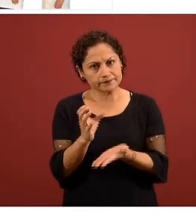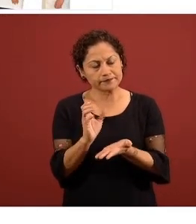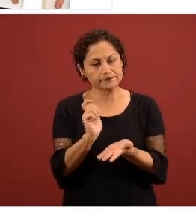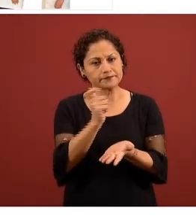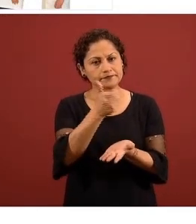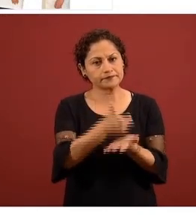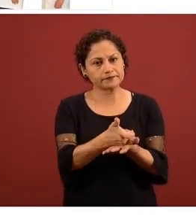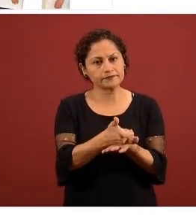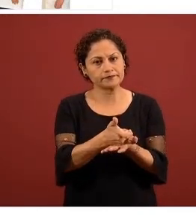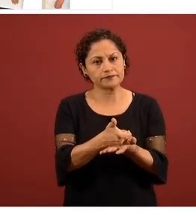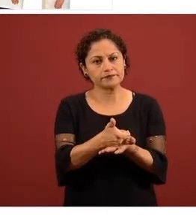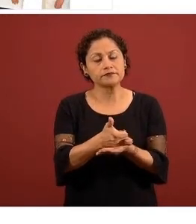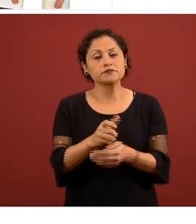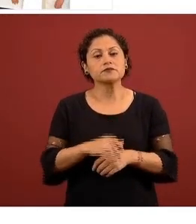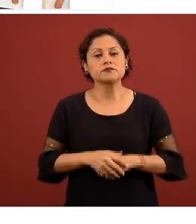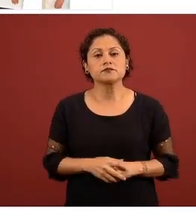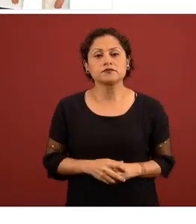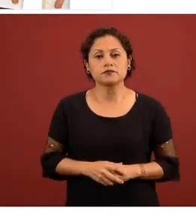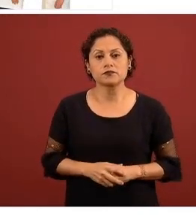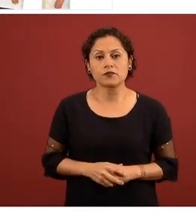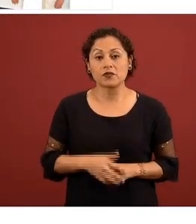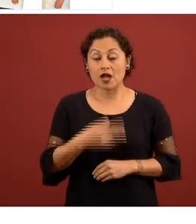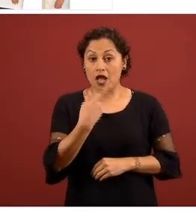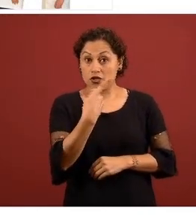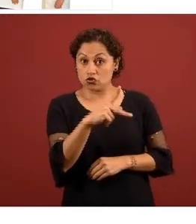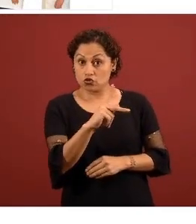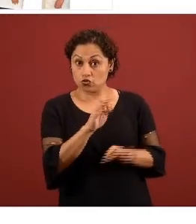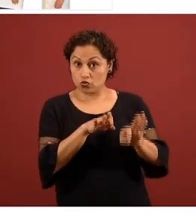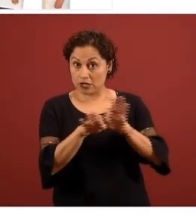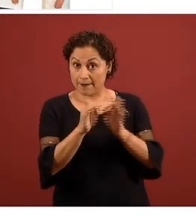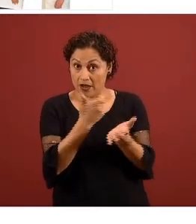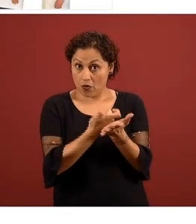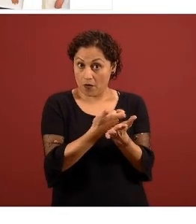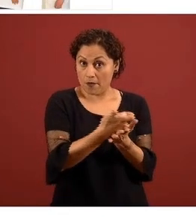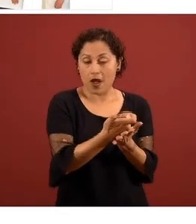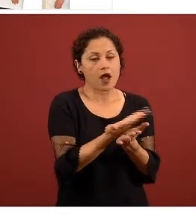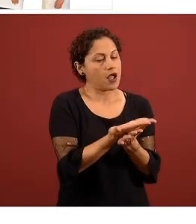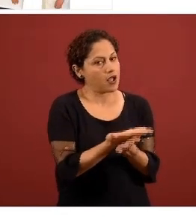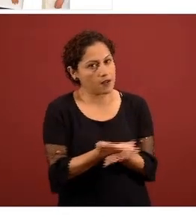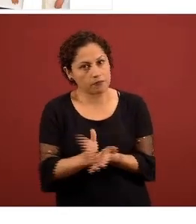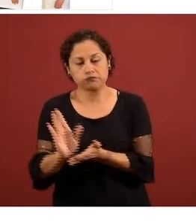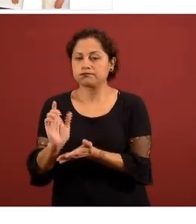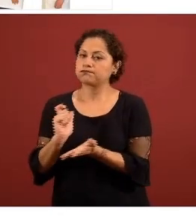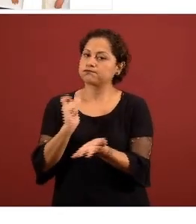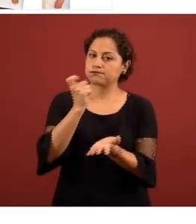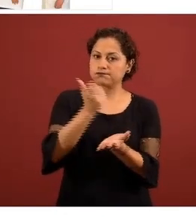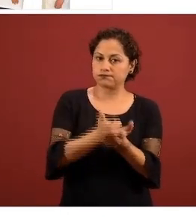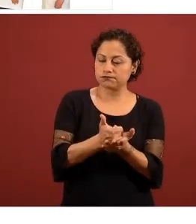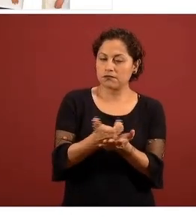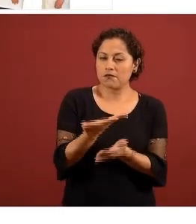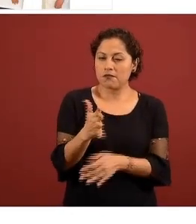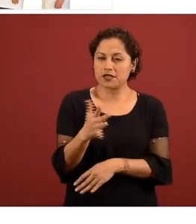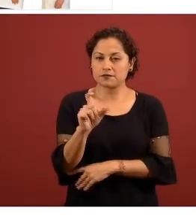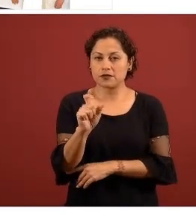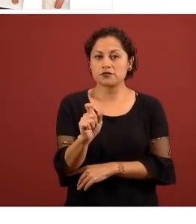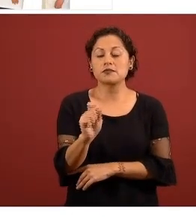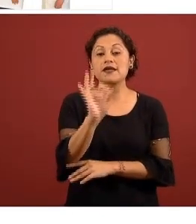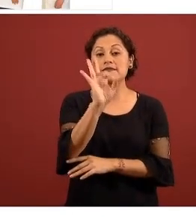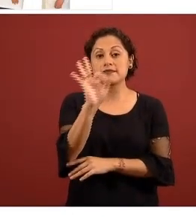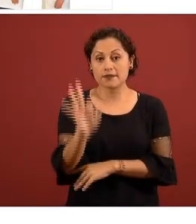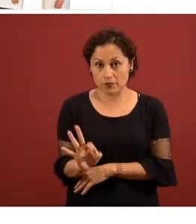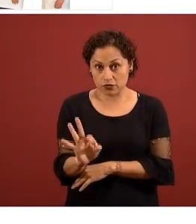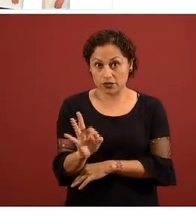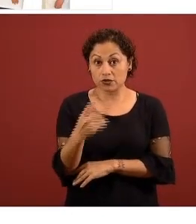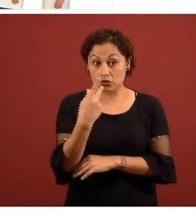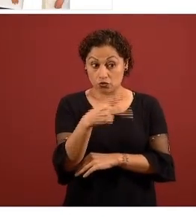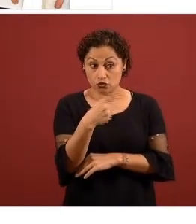a partir de que es independiente de su salario y que va a representar más o menos el 20%